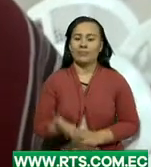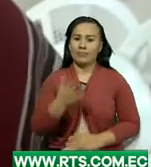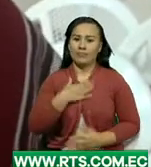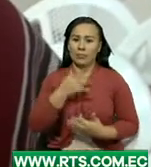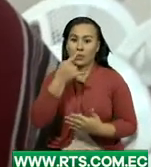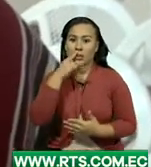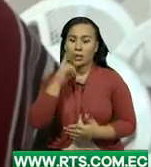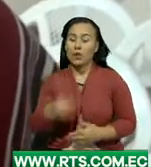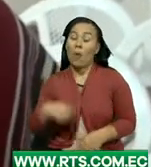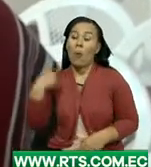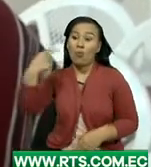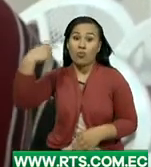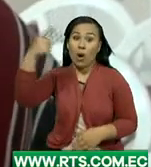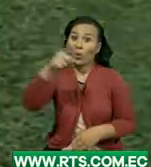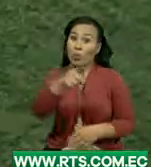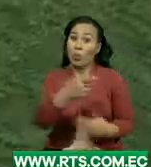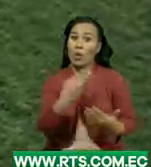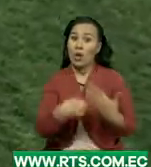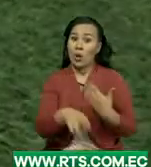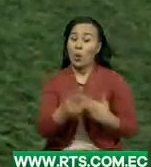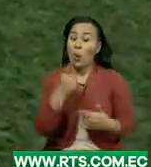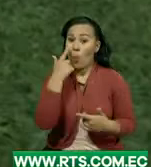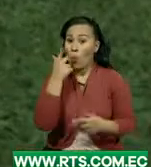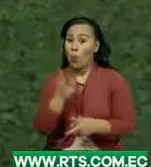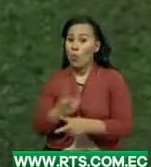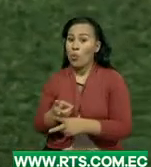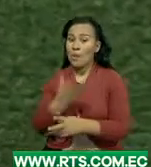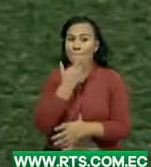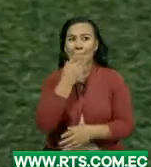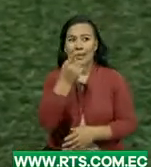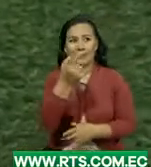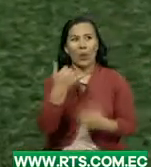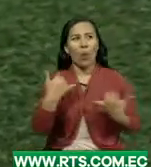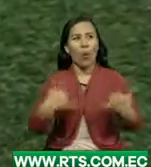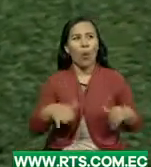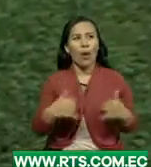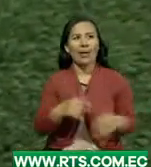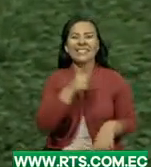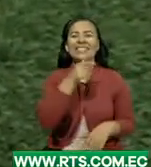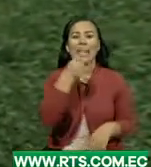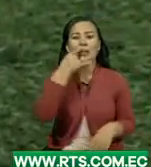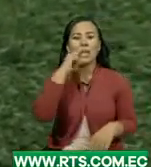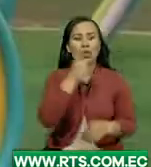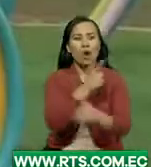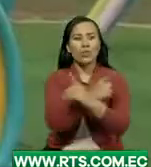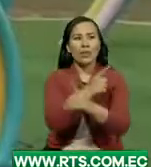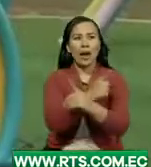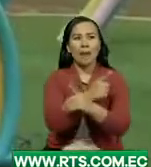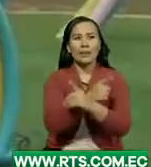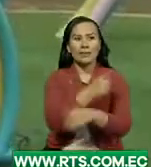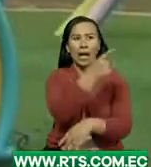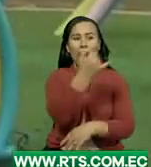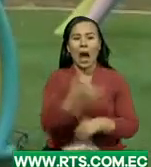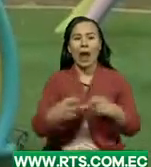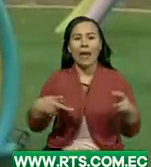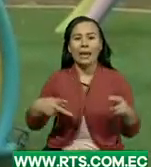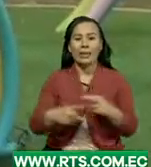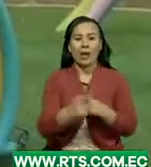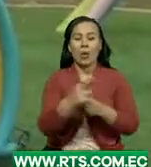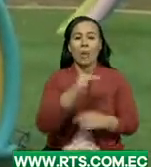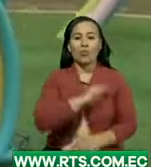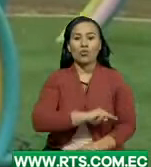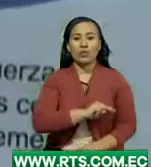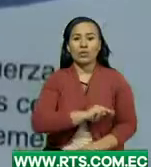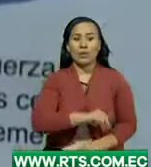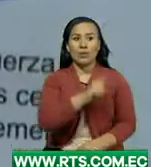niño, mañana puede ser de otro. Estos son los juegos inclusivos para niños con discapacidad que hace poco inauguró el municipio de